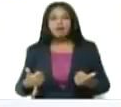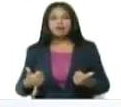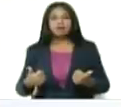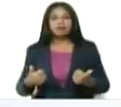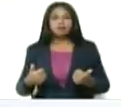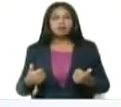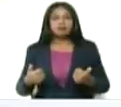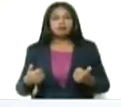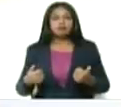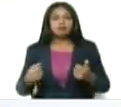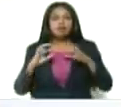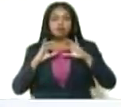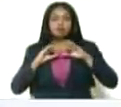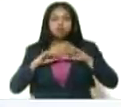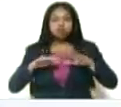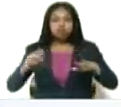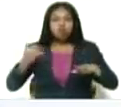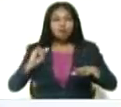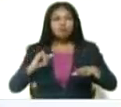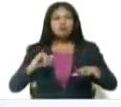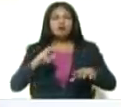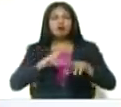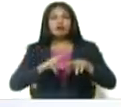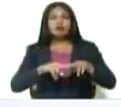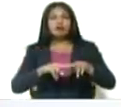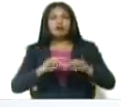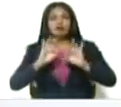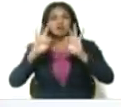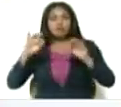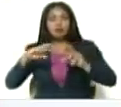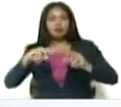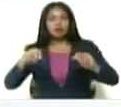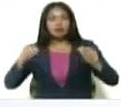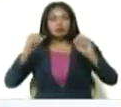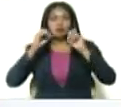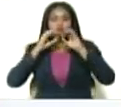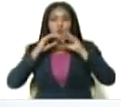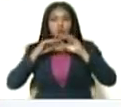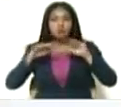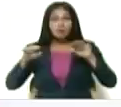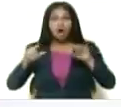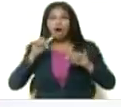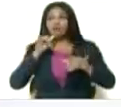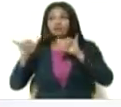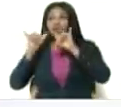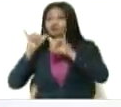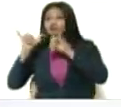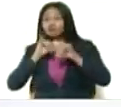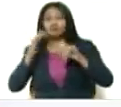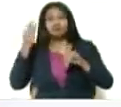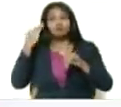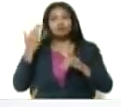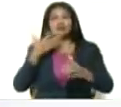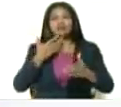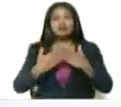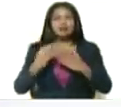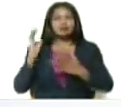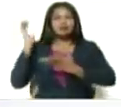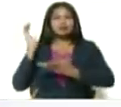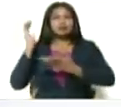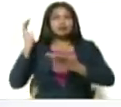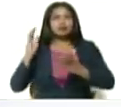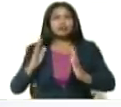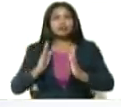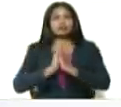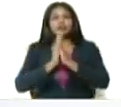corrió el carácter milagroso de esos limones gracias al Nazareno de la iglesia